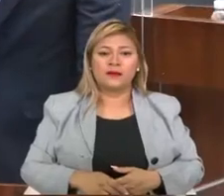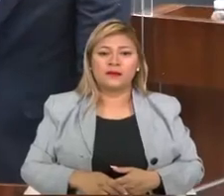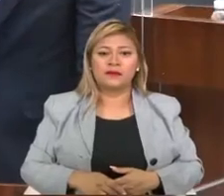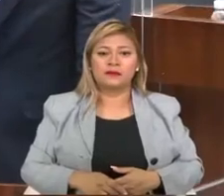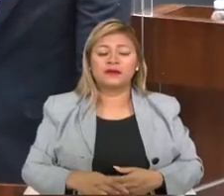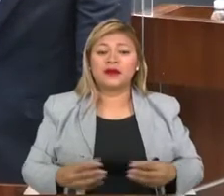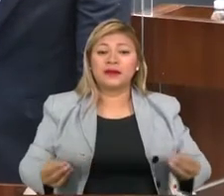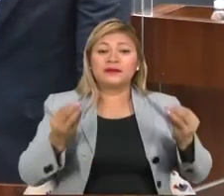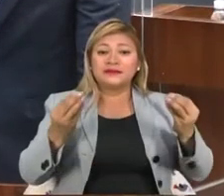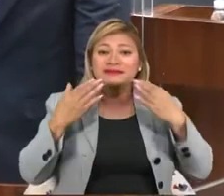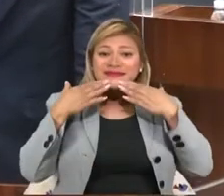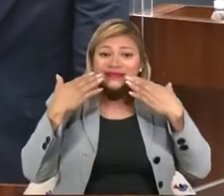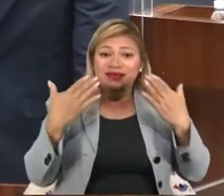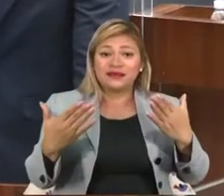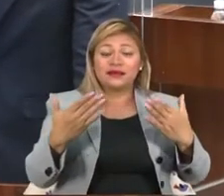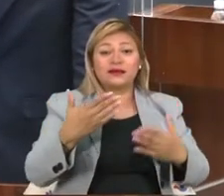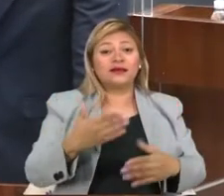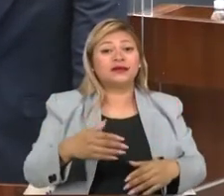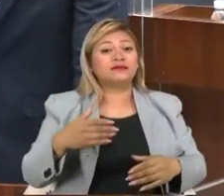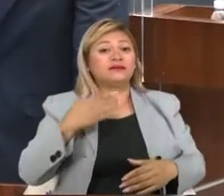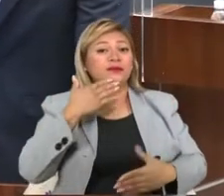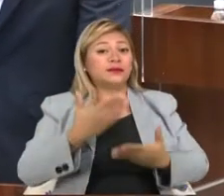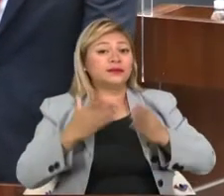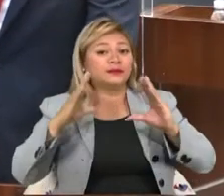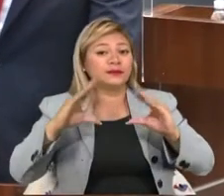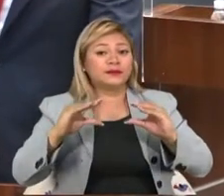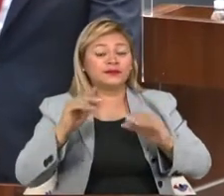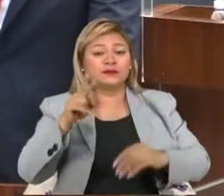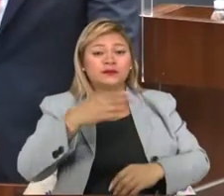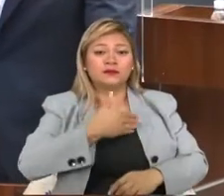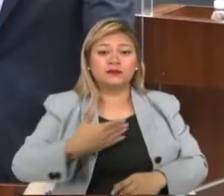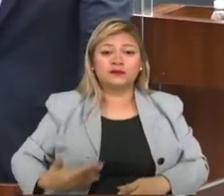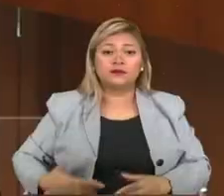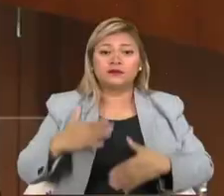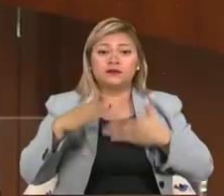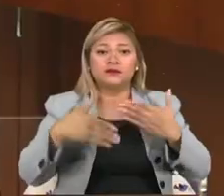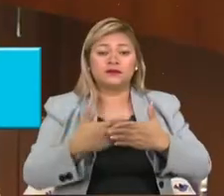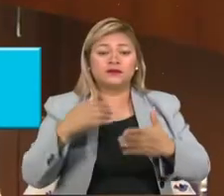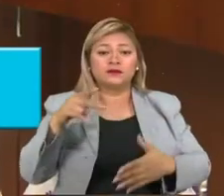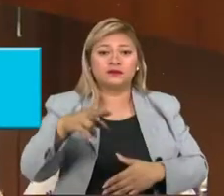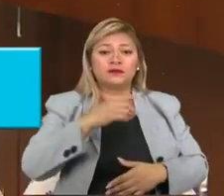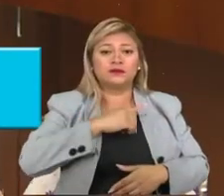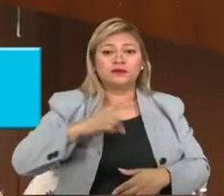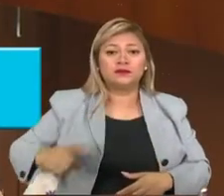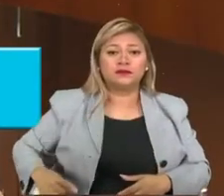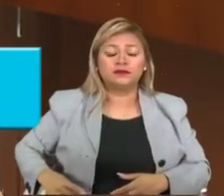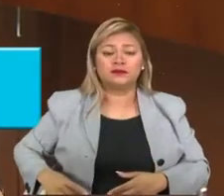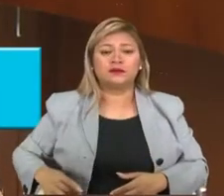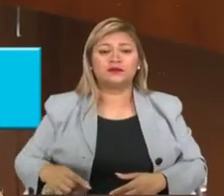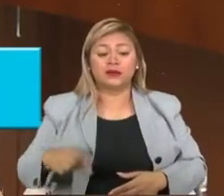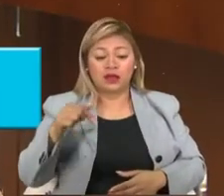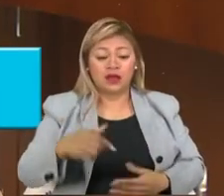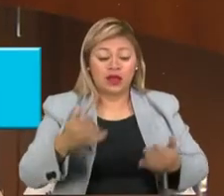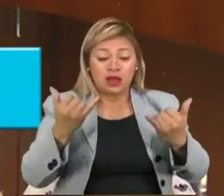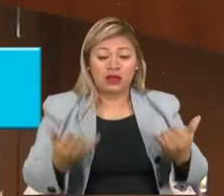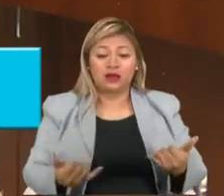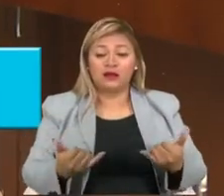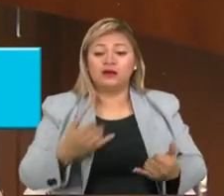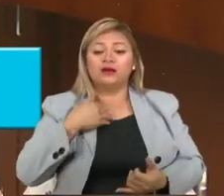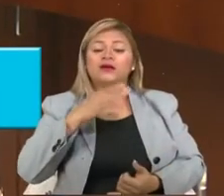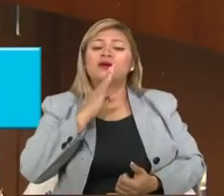Muchas gracias, señor presidente. Buenas tardes a usted y a mis respetados colegas. Presidente, la tarde de hoy